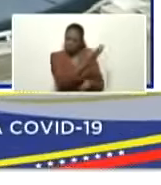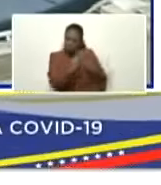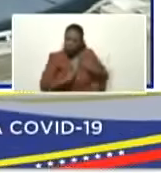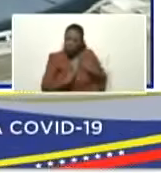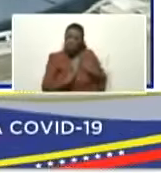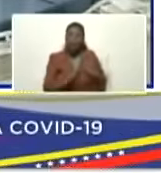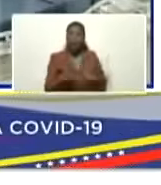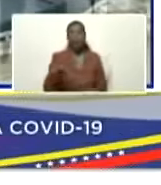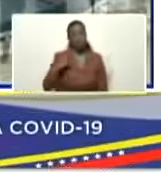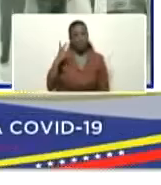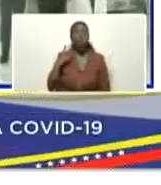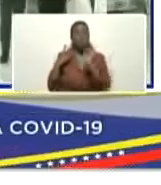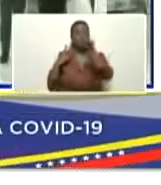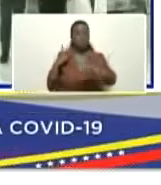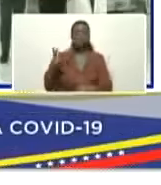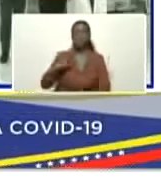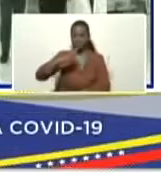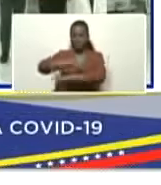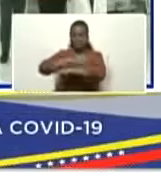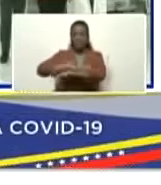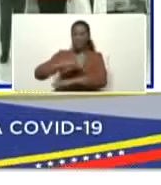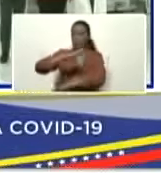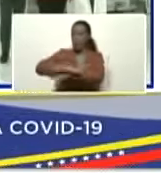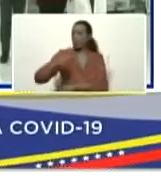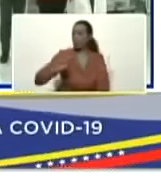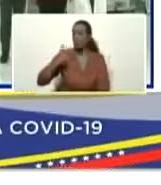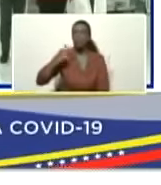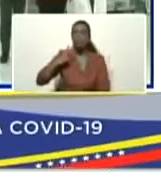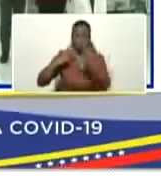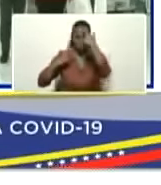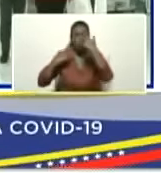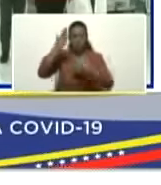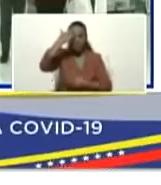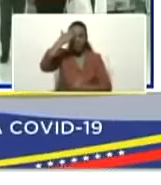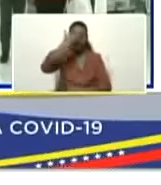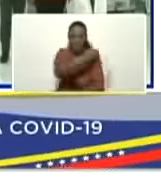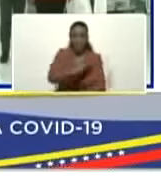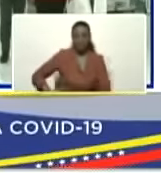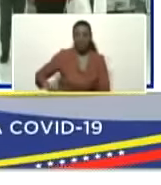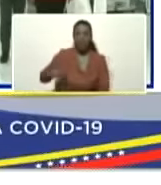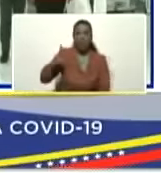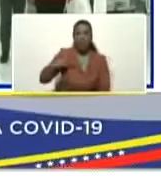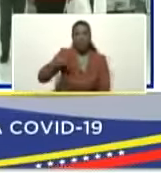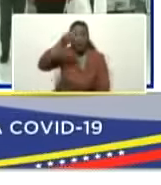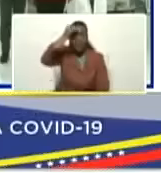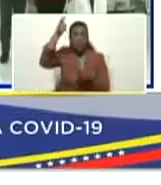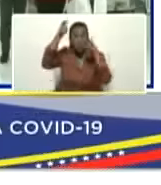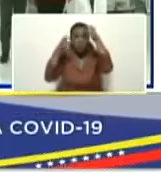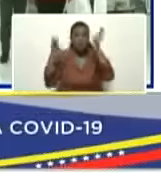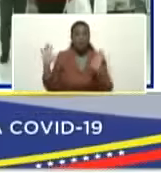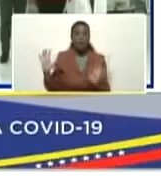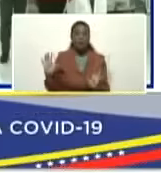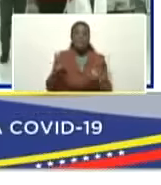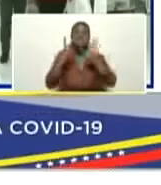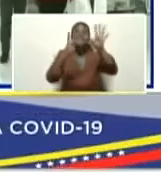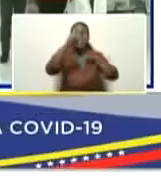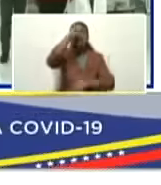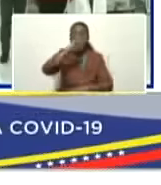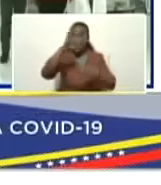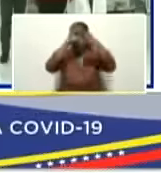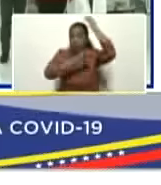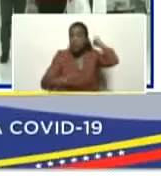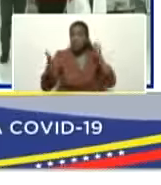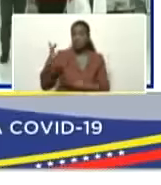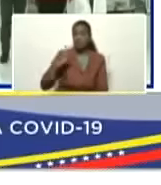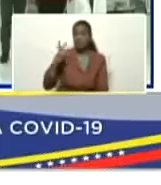Ah, diplomacia. Diplomacia, está bien. Yo me sé mi cosa diplomática. Aprendí con Chávez. Fui 7 años canciller de